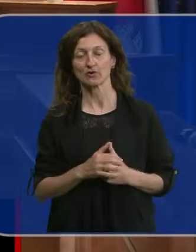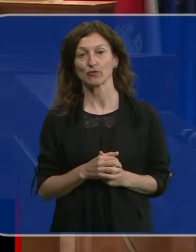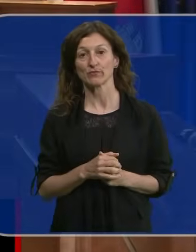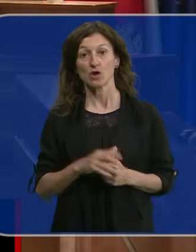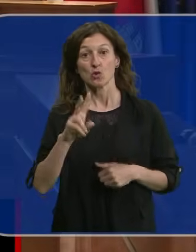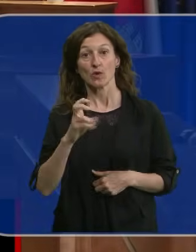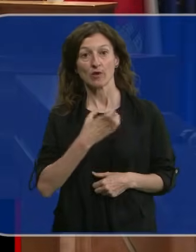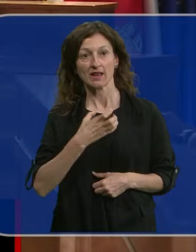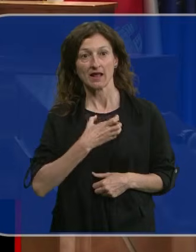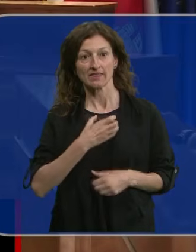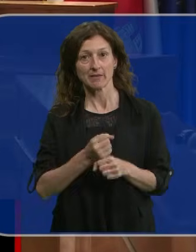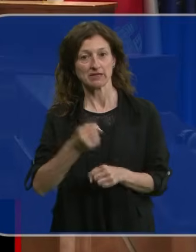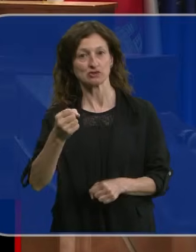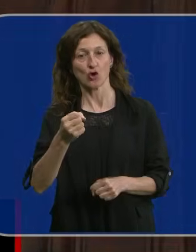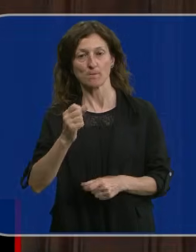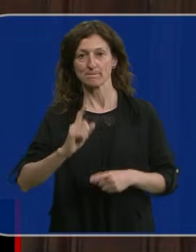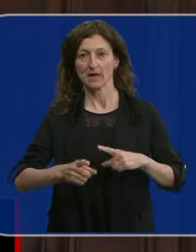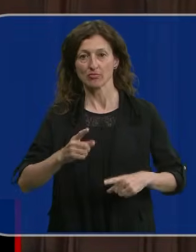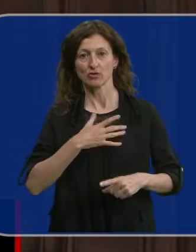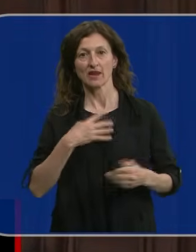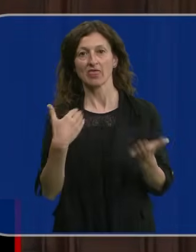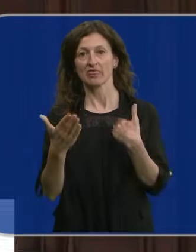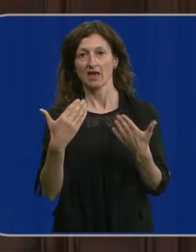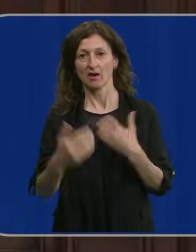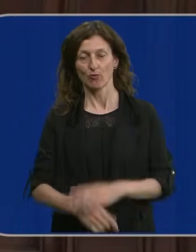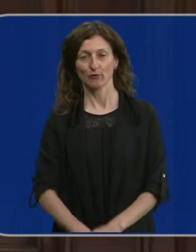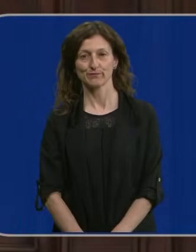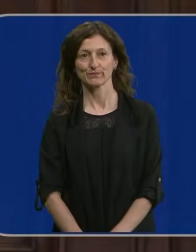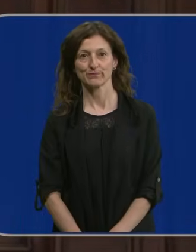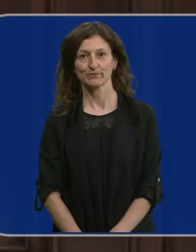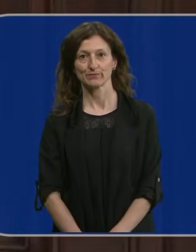nuevo regidor toma el bastón de mando, apostando por el diálogo.